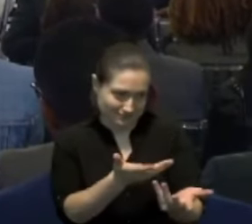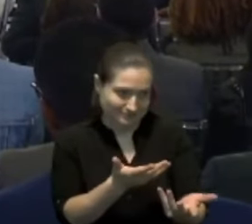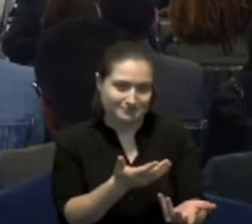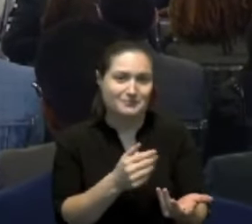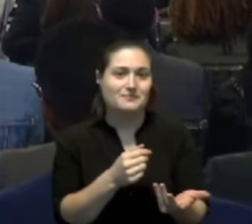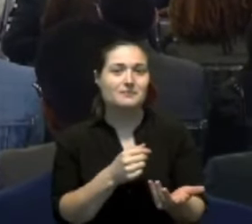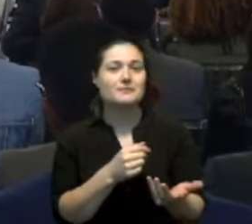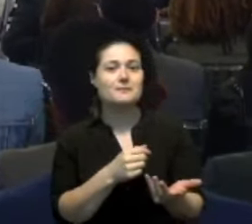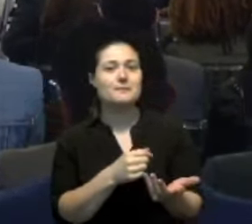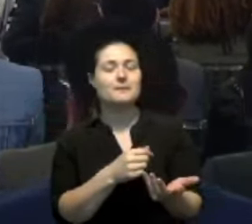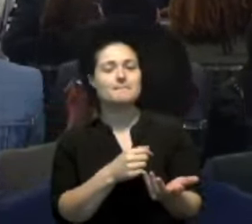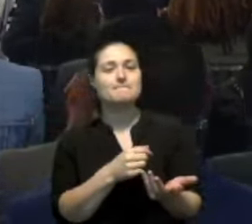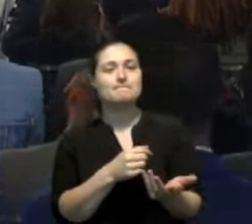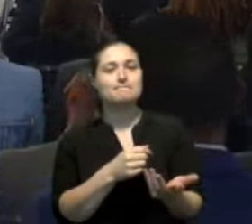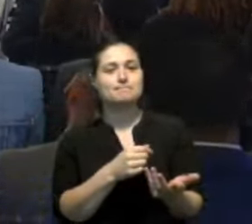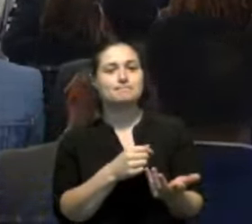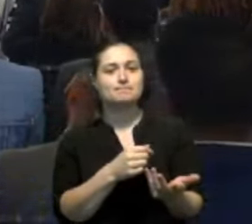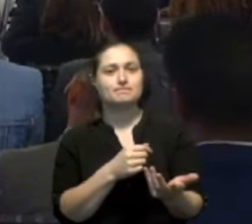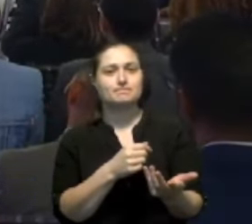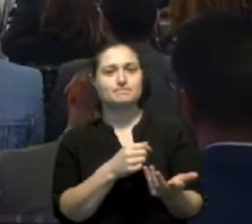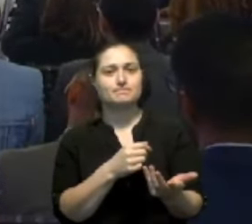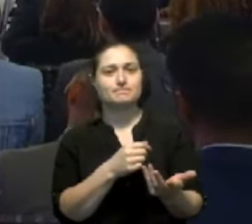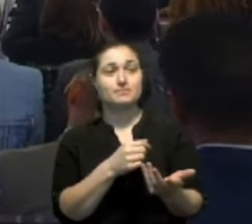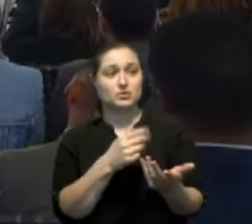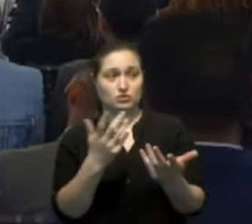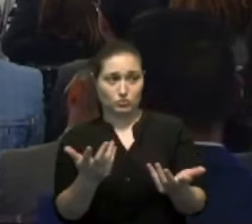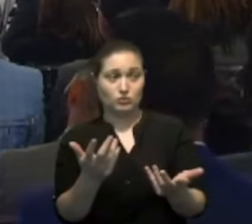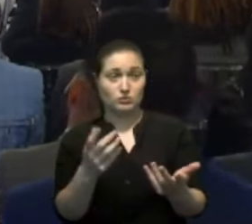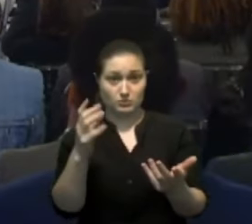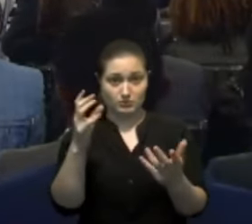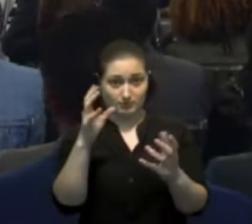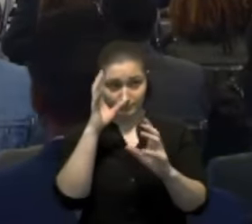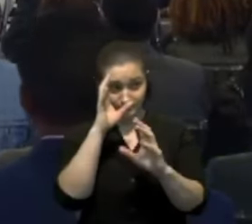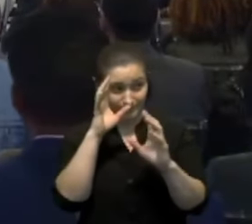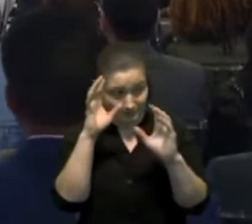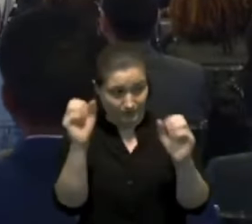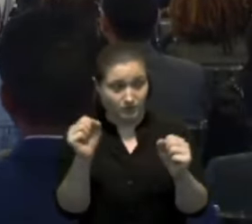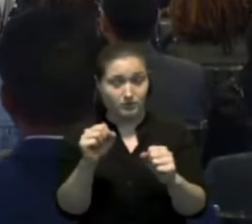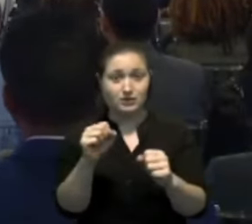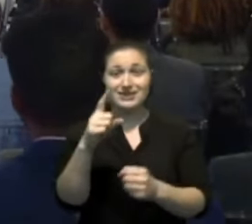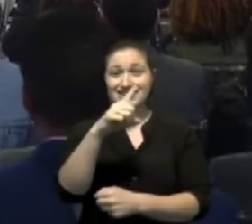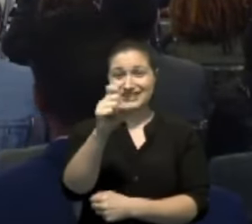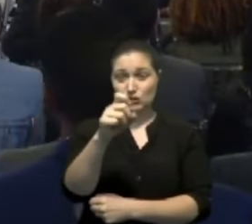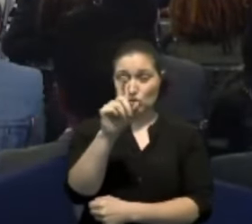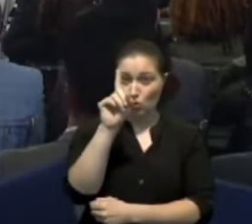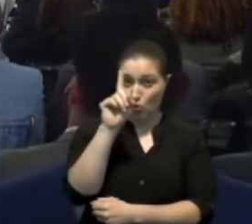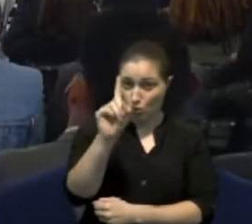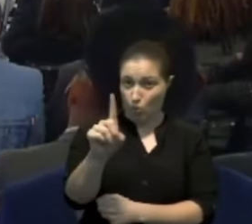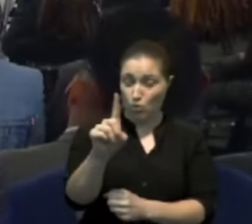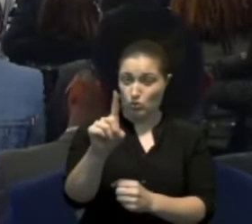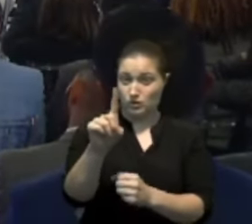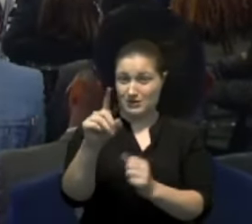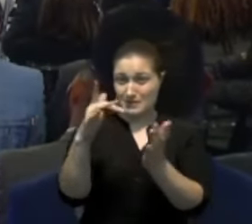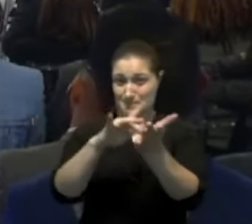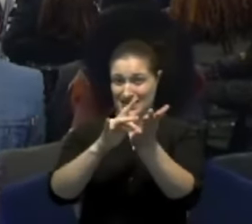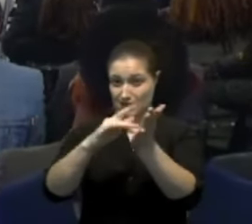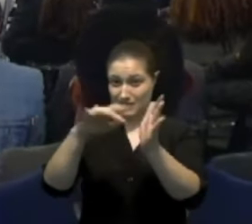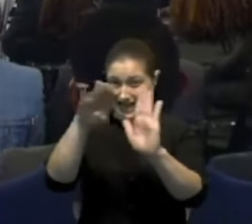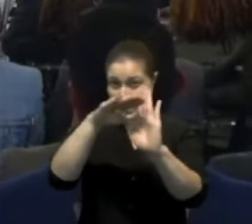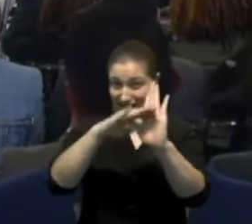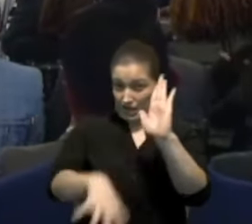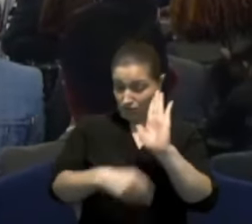bienvenida Es que la inclusión presidente de 101 medicamentos al catálogo básico de medicamentos